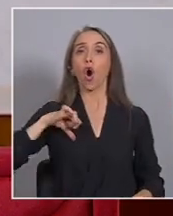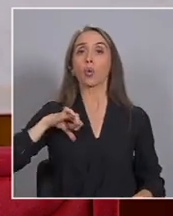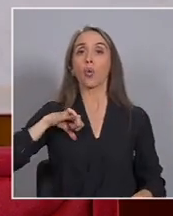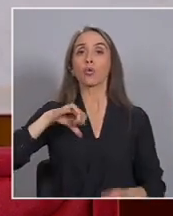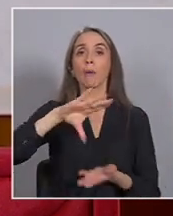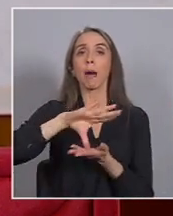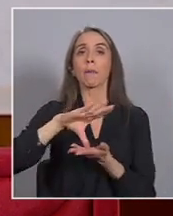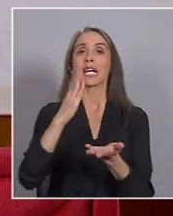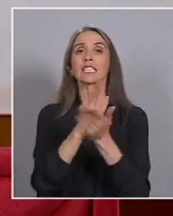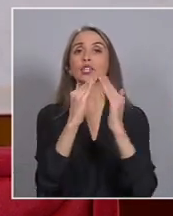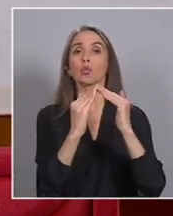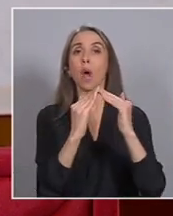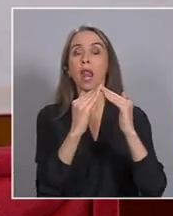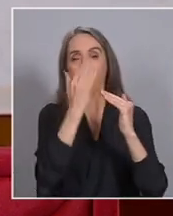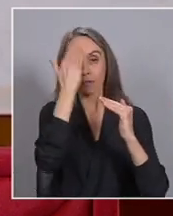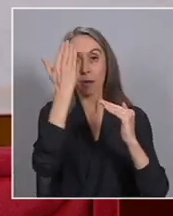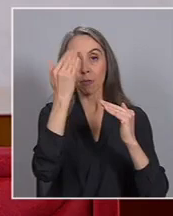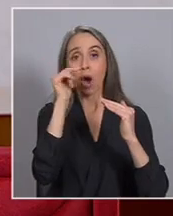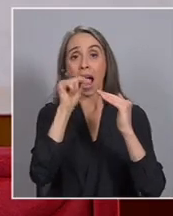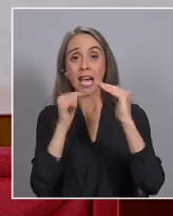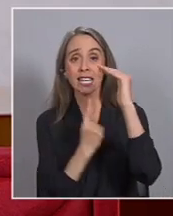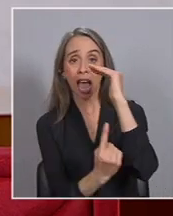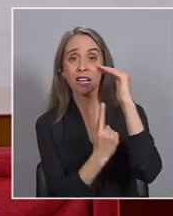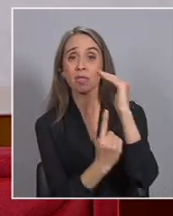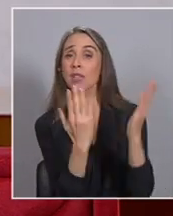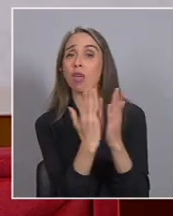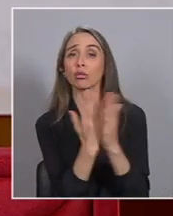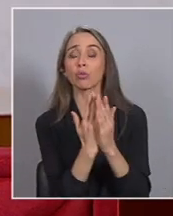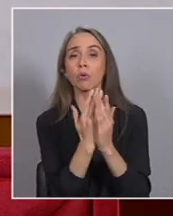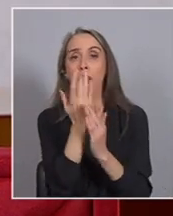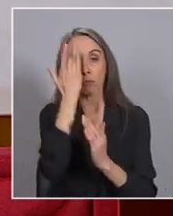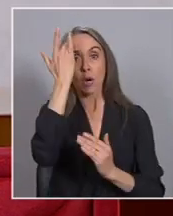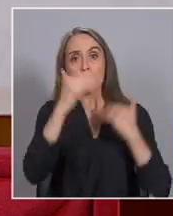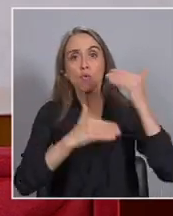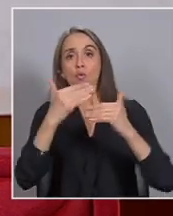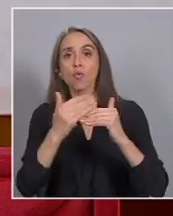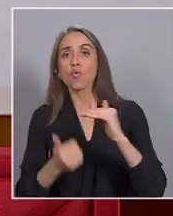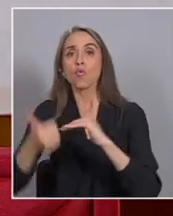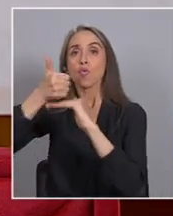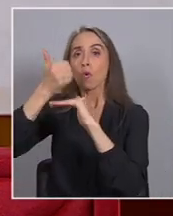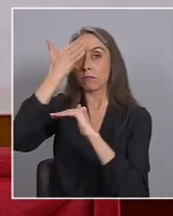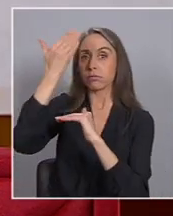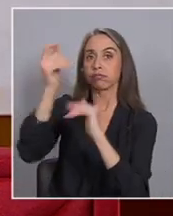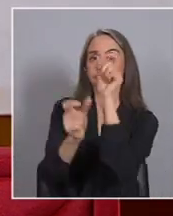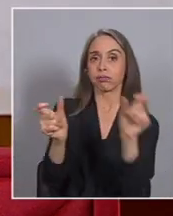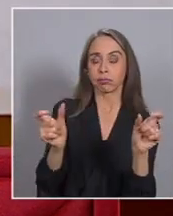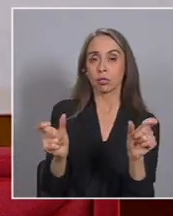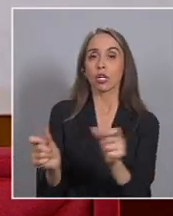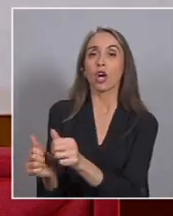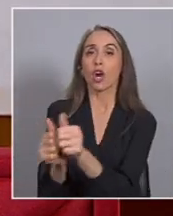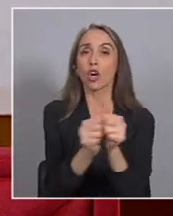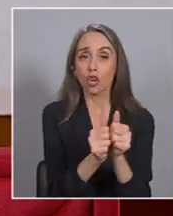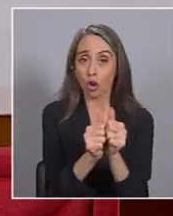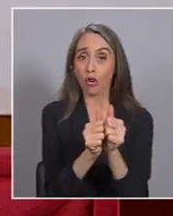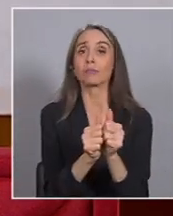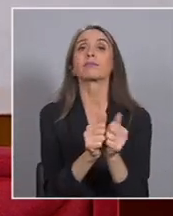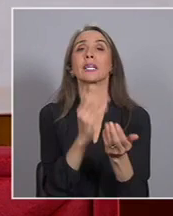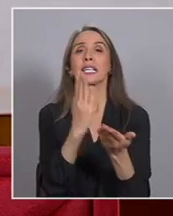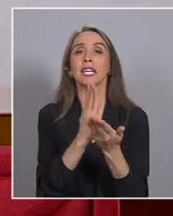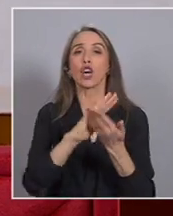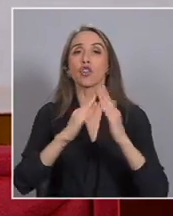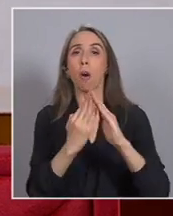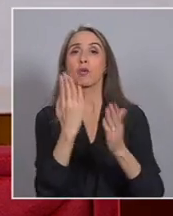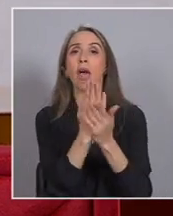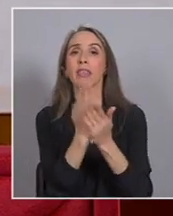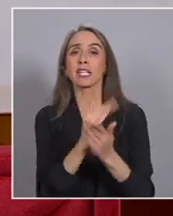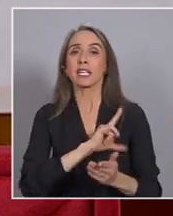nación y un semillero de grandes talentos. Los invito a que juntos, a todas las comunidades educativas, recuperemos